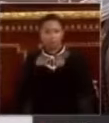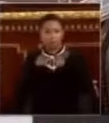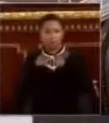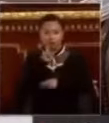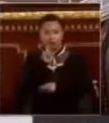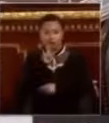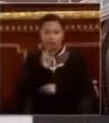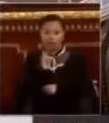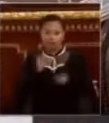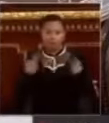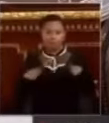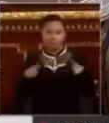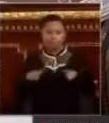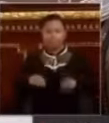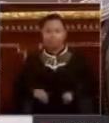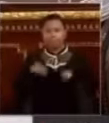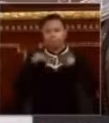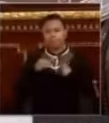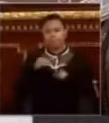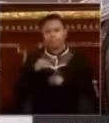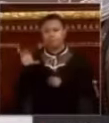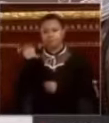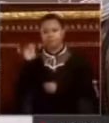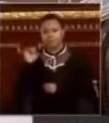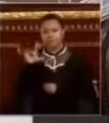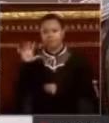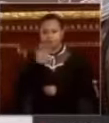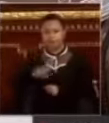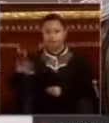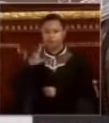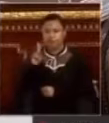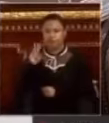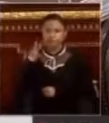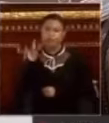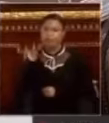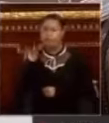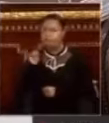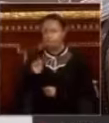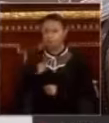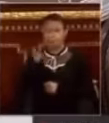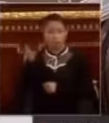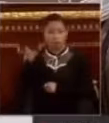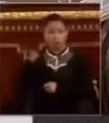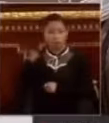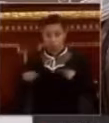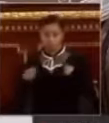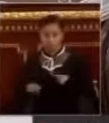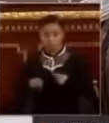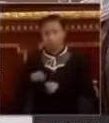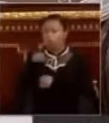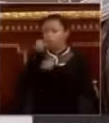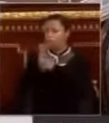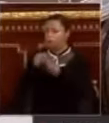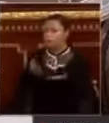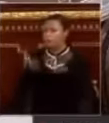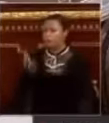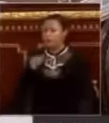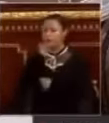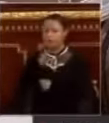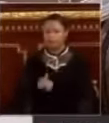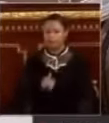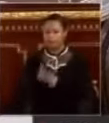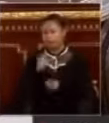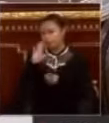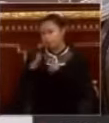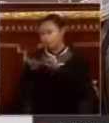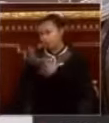Prado Churubusco. A las y los habitantes de la zona se les ha sido negada la información oficial sobre el impacto que tienen estas obras, por lo